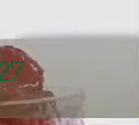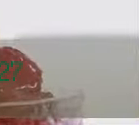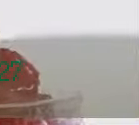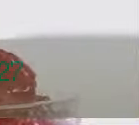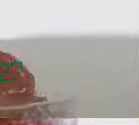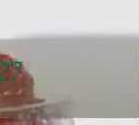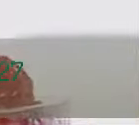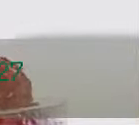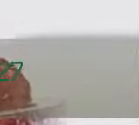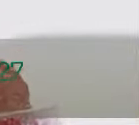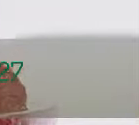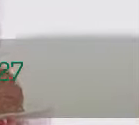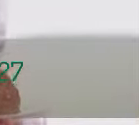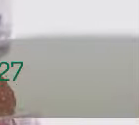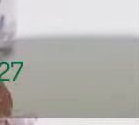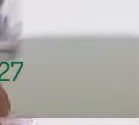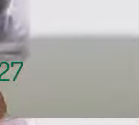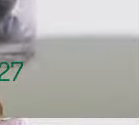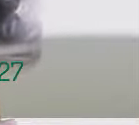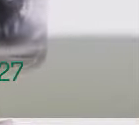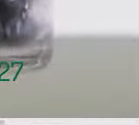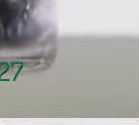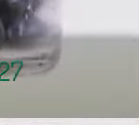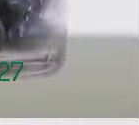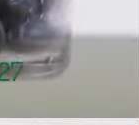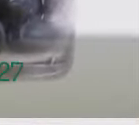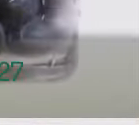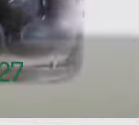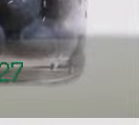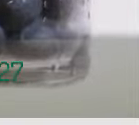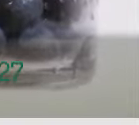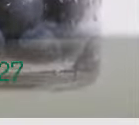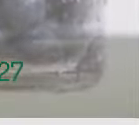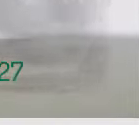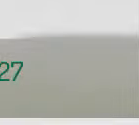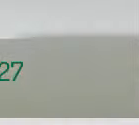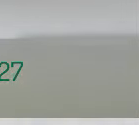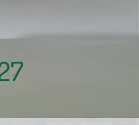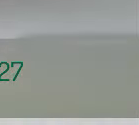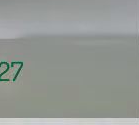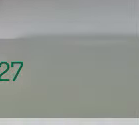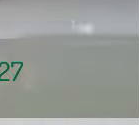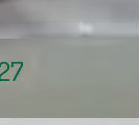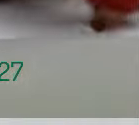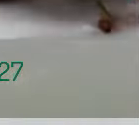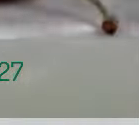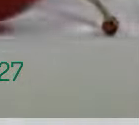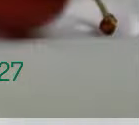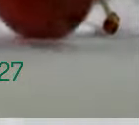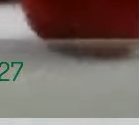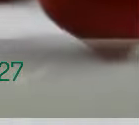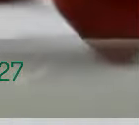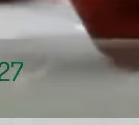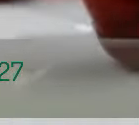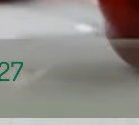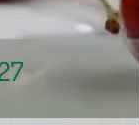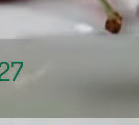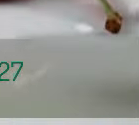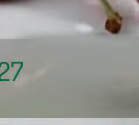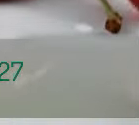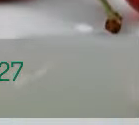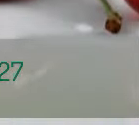dieta mediterránea ha sido la opción de protección cardiovascular y de todos los órganos para los europeos, pero actualmente se ha estudiado el